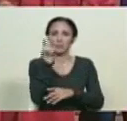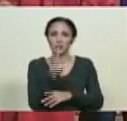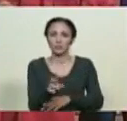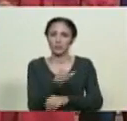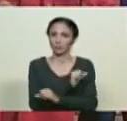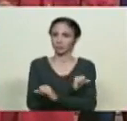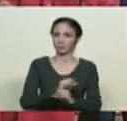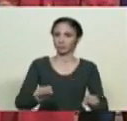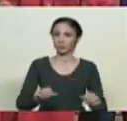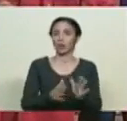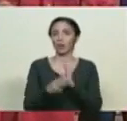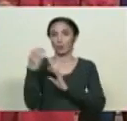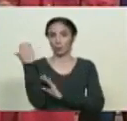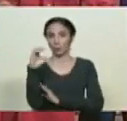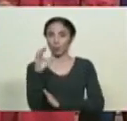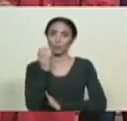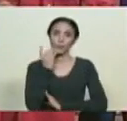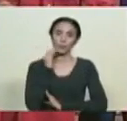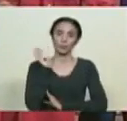Colombia,